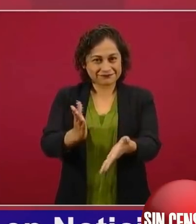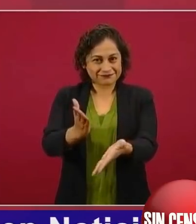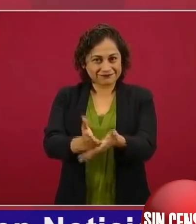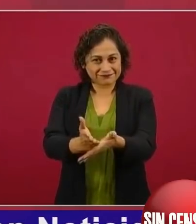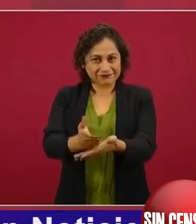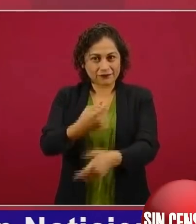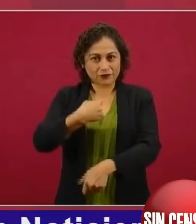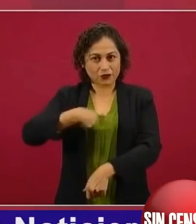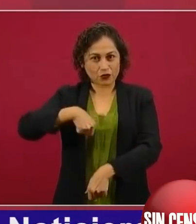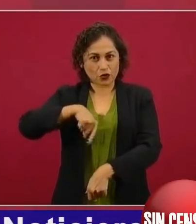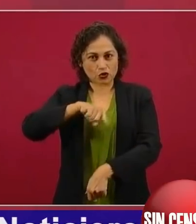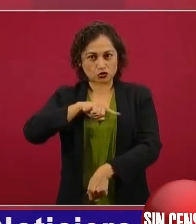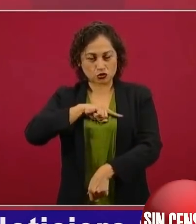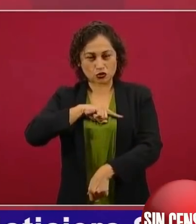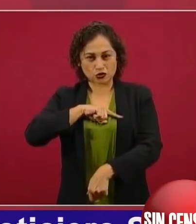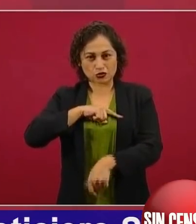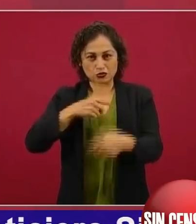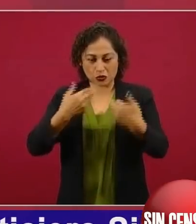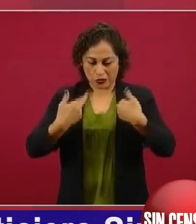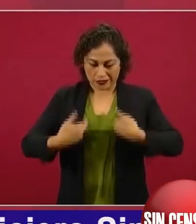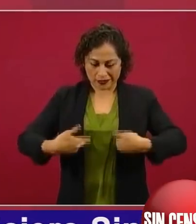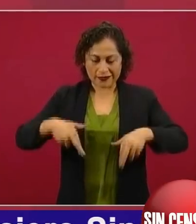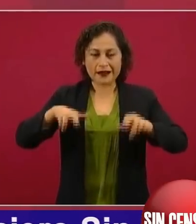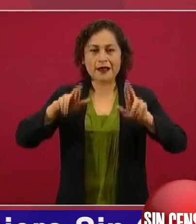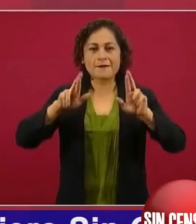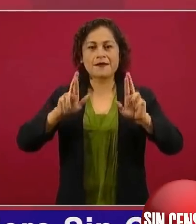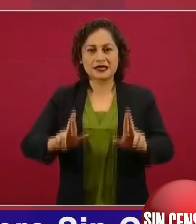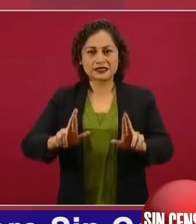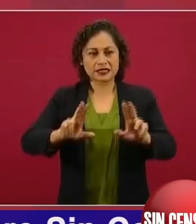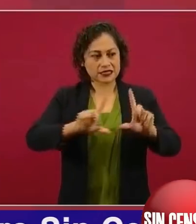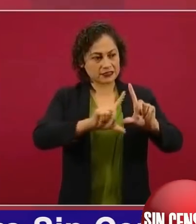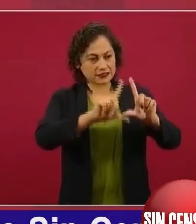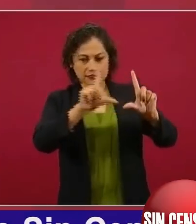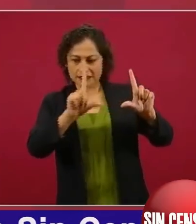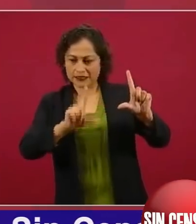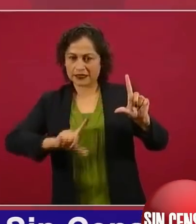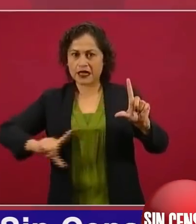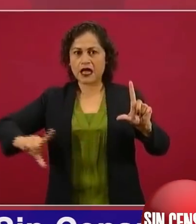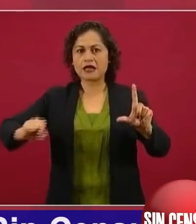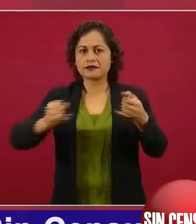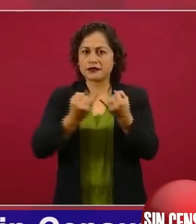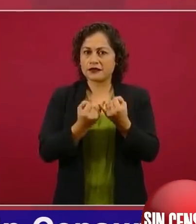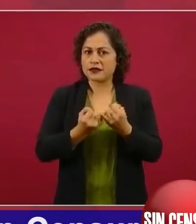representantes de un gobierno y de un país independiente, libre, soberano?